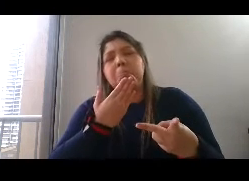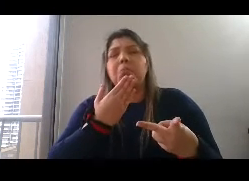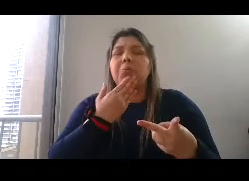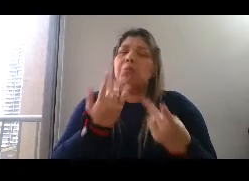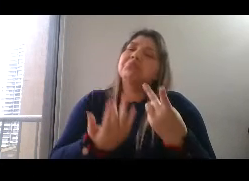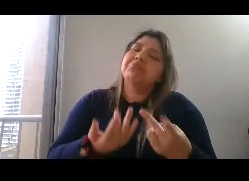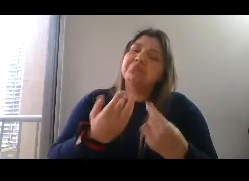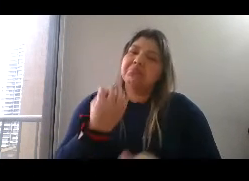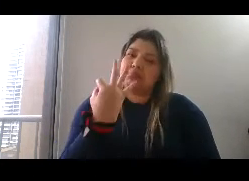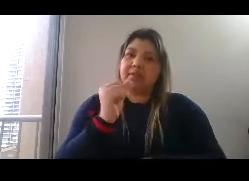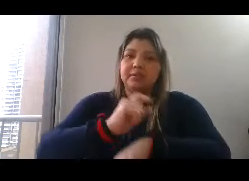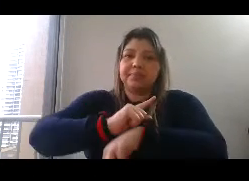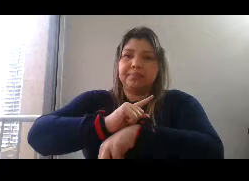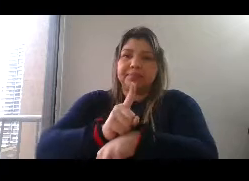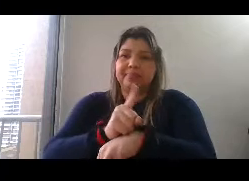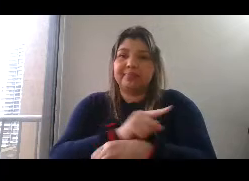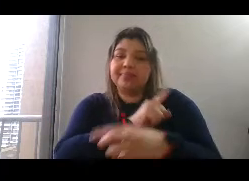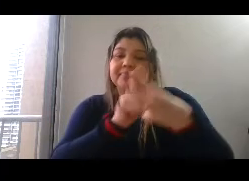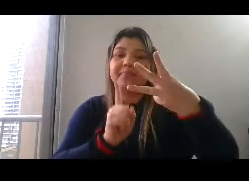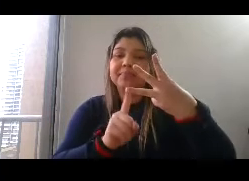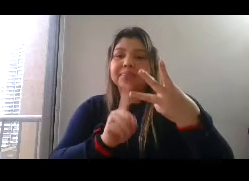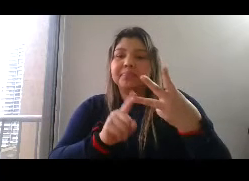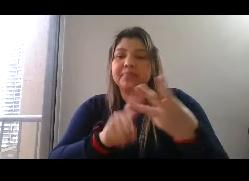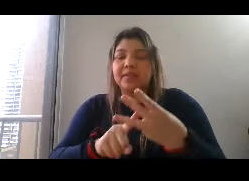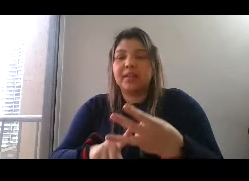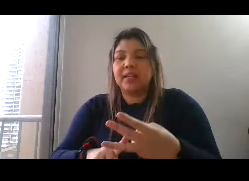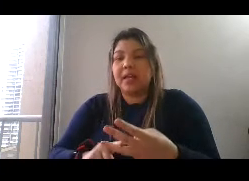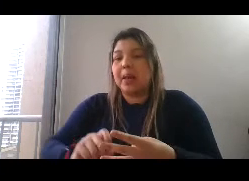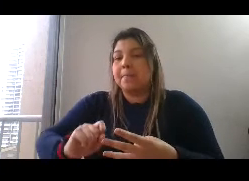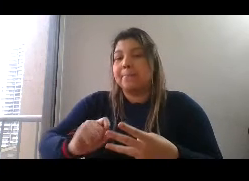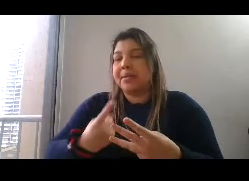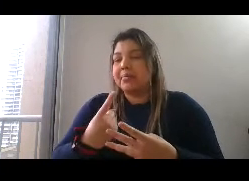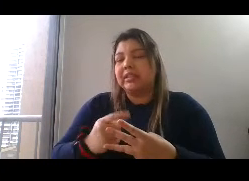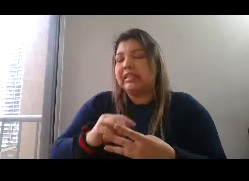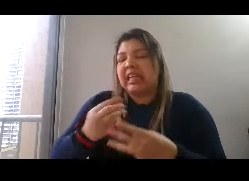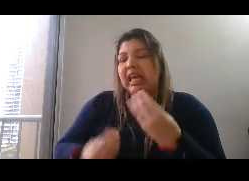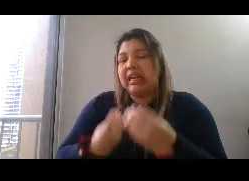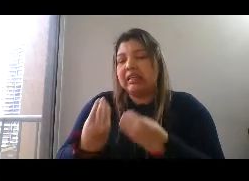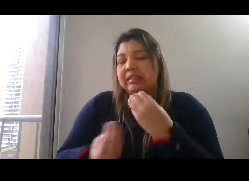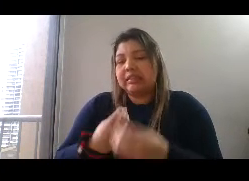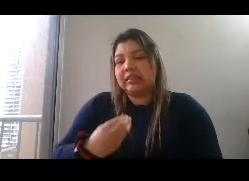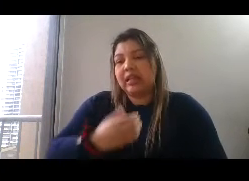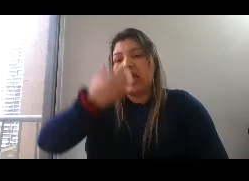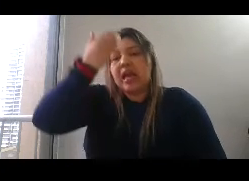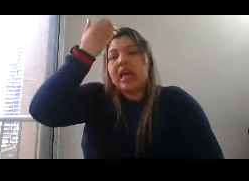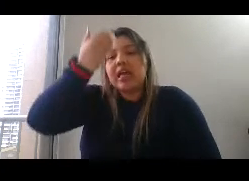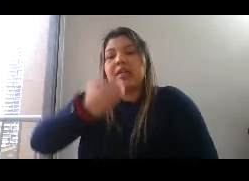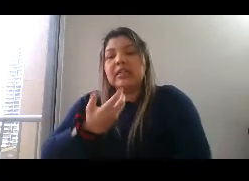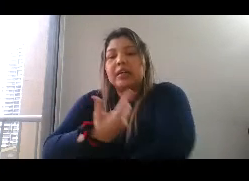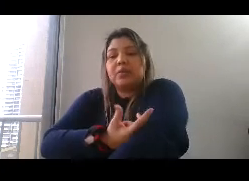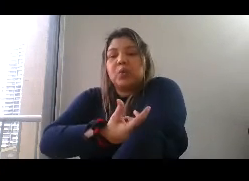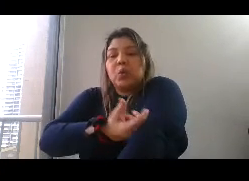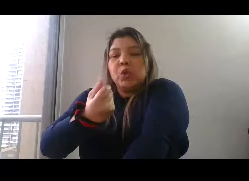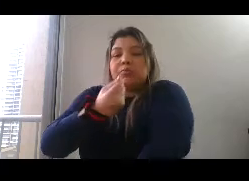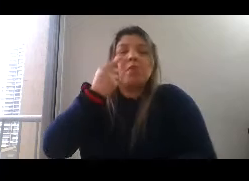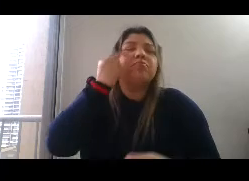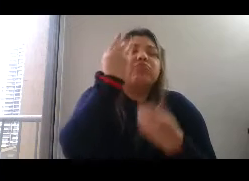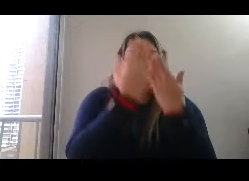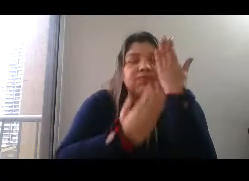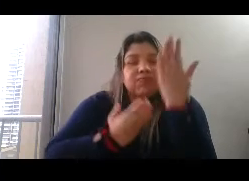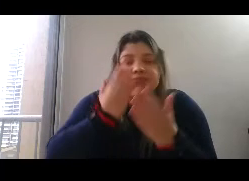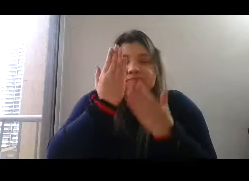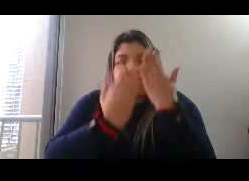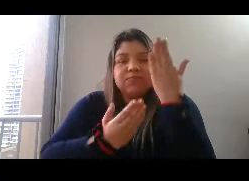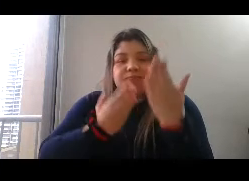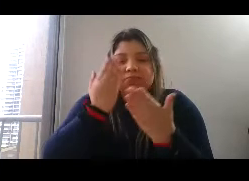30 minutos. Y el 3, que es el triaje, donde requerimos algún estudio paraclínico